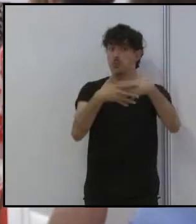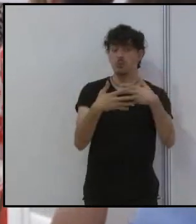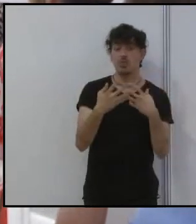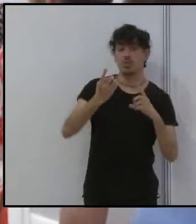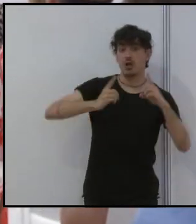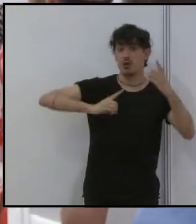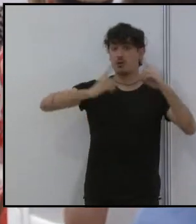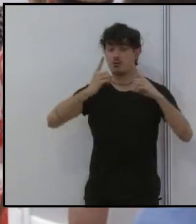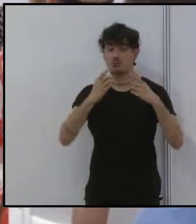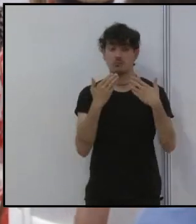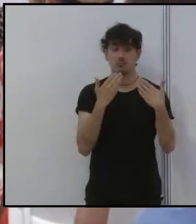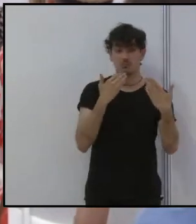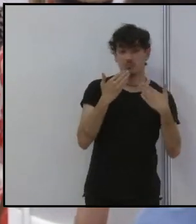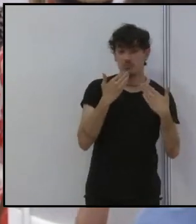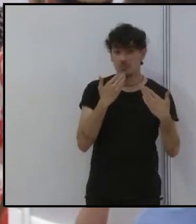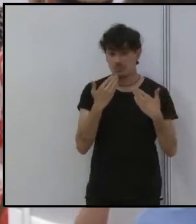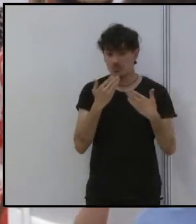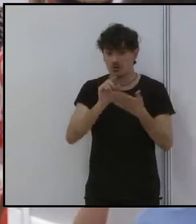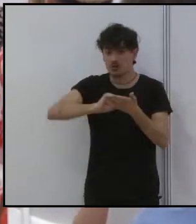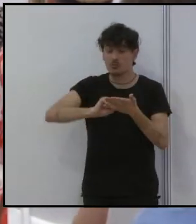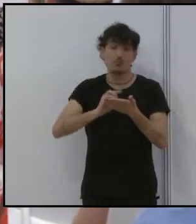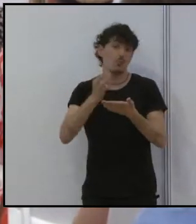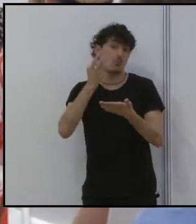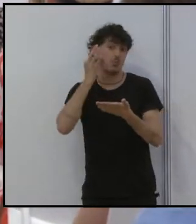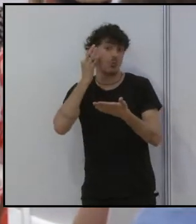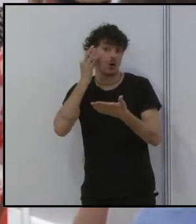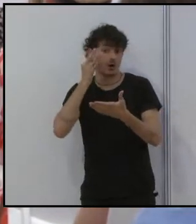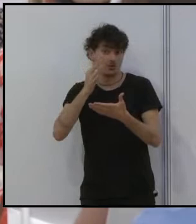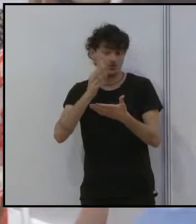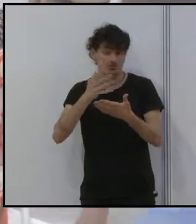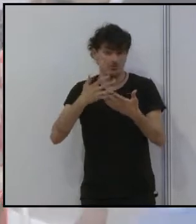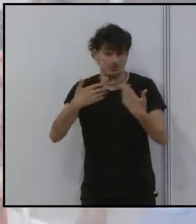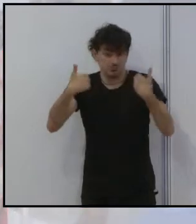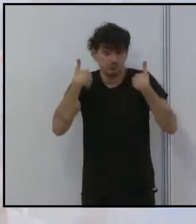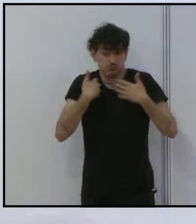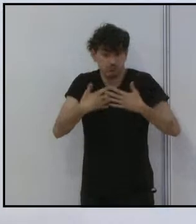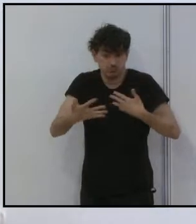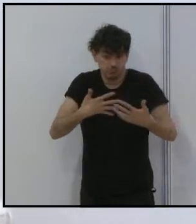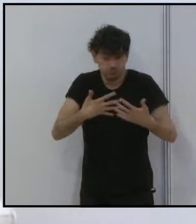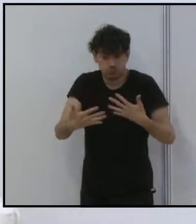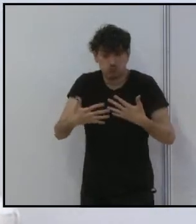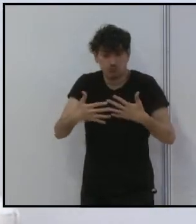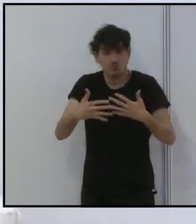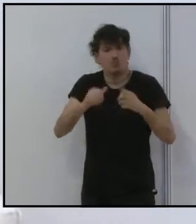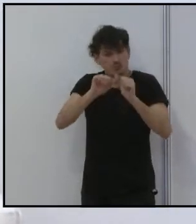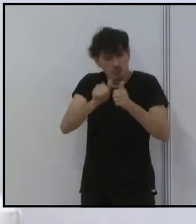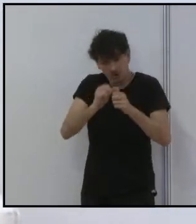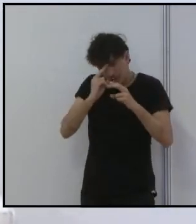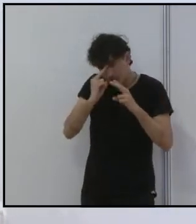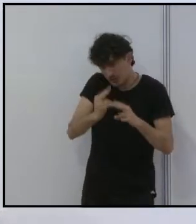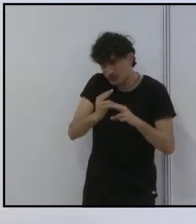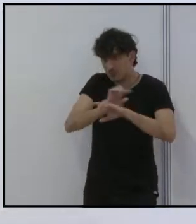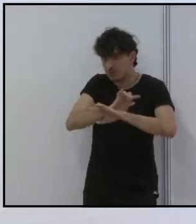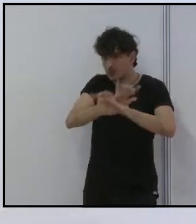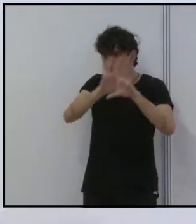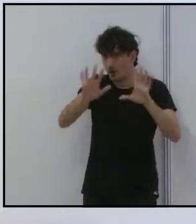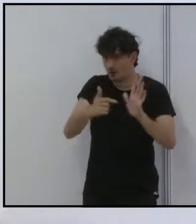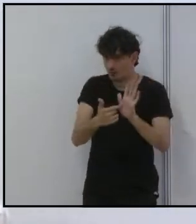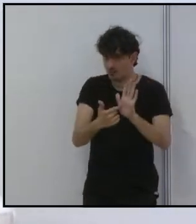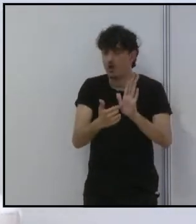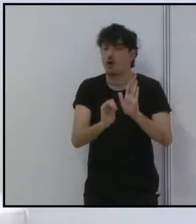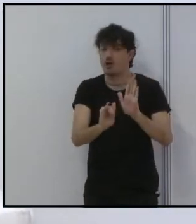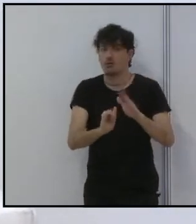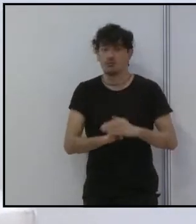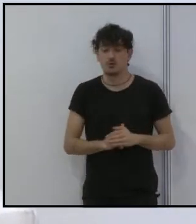nutren, y donde la escritura de mujeres está representada con respeto y claridad. He tenido la suerte